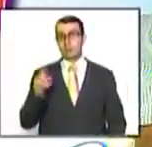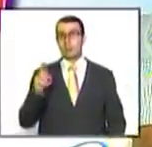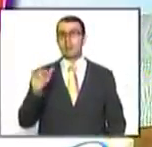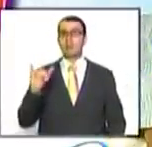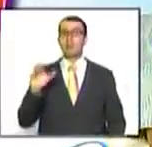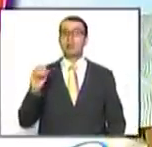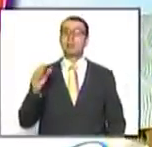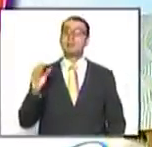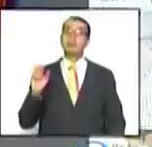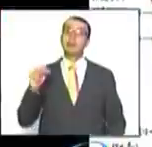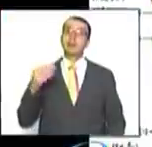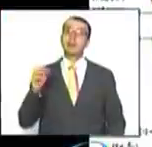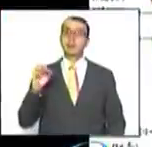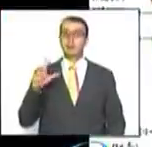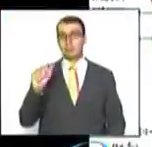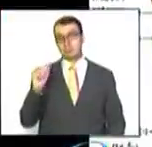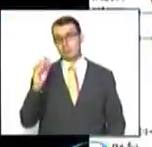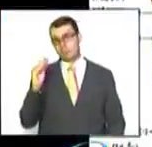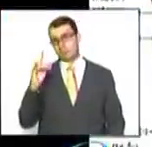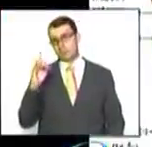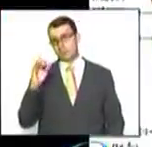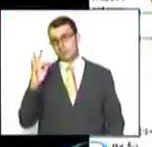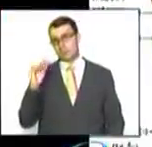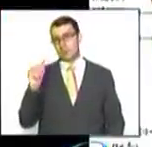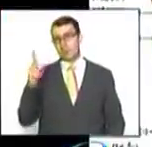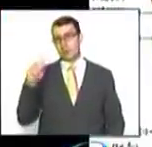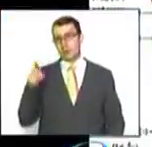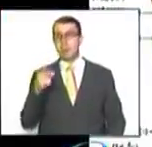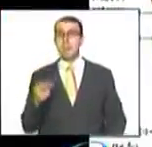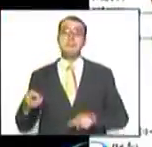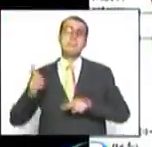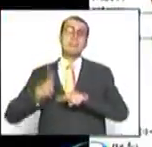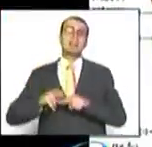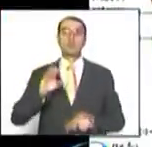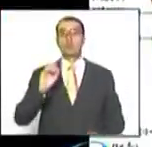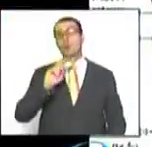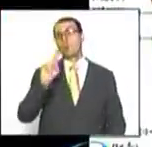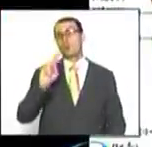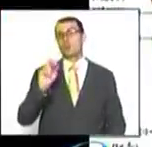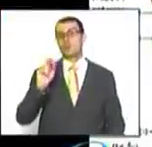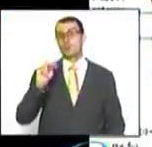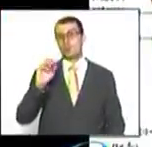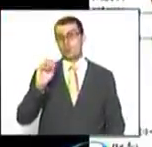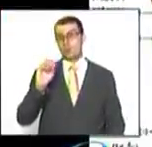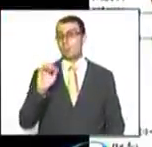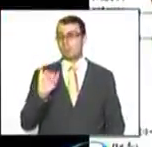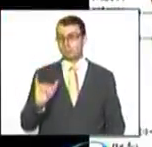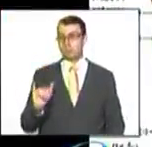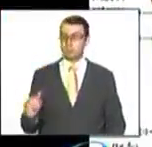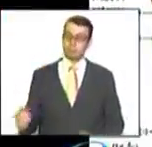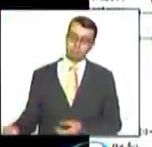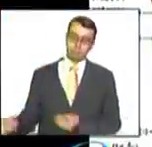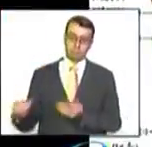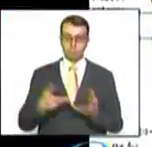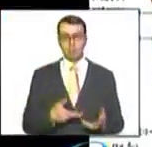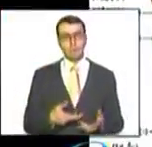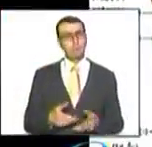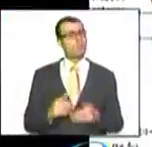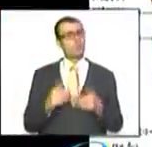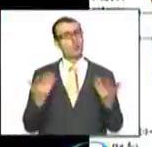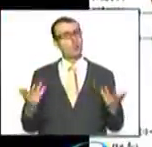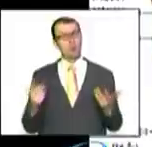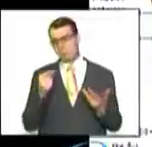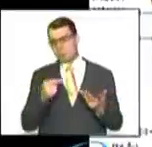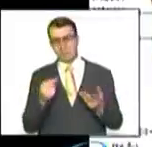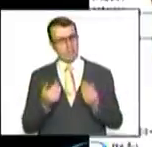Quisiera como hacer muy breve con ustedes y darles una ligera explicación cómo funciona